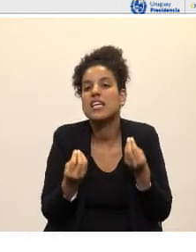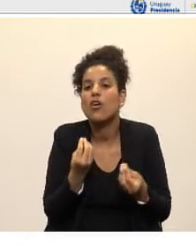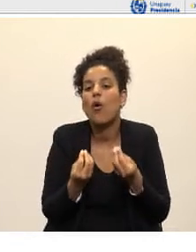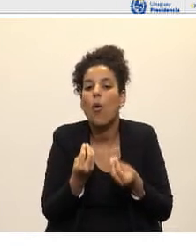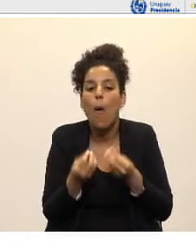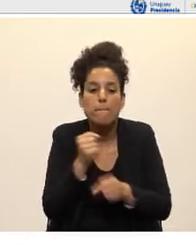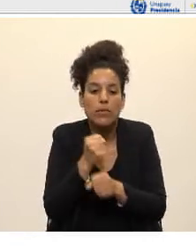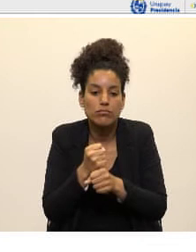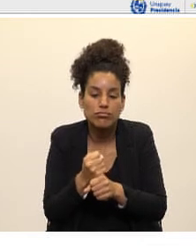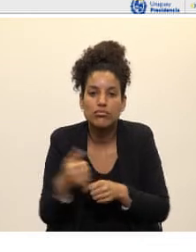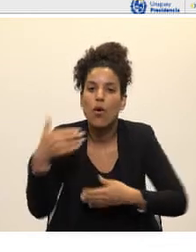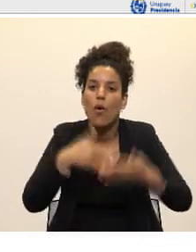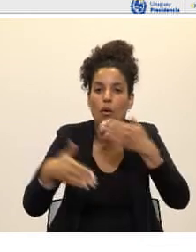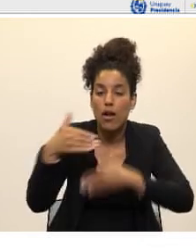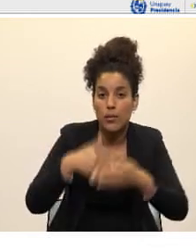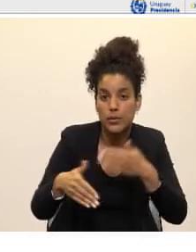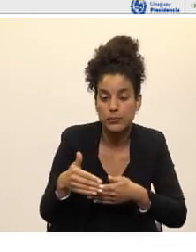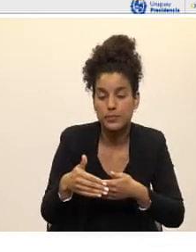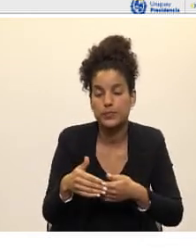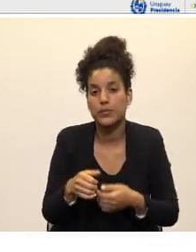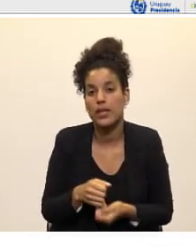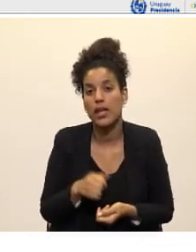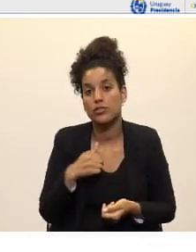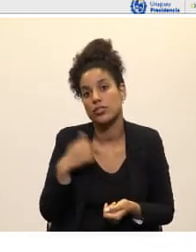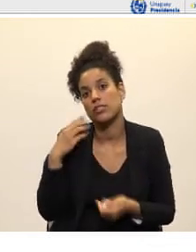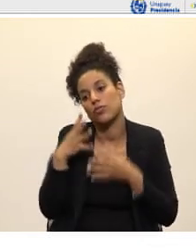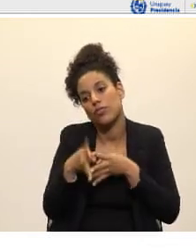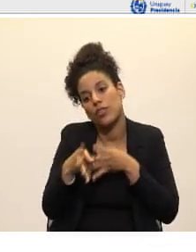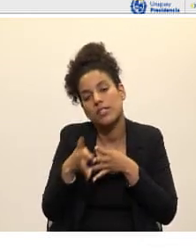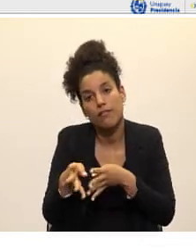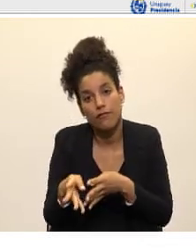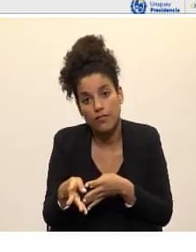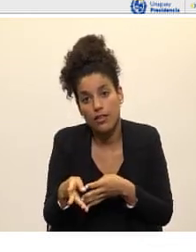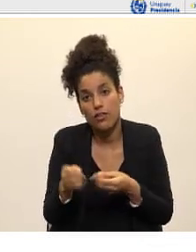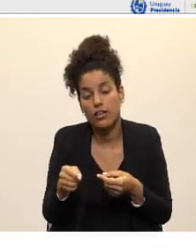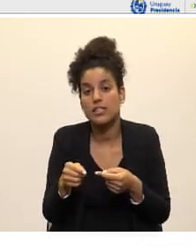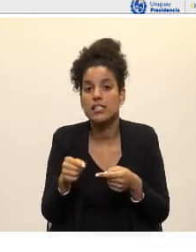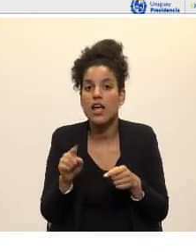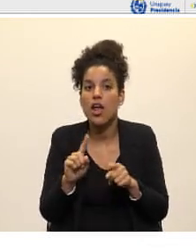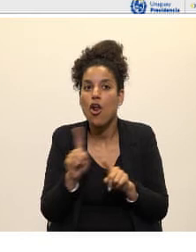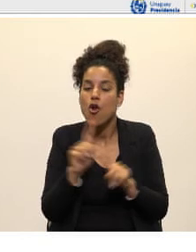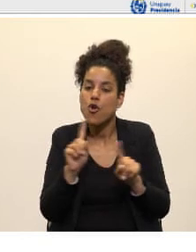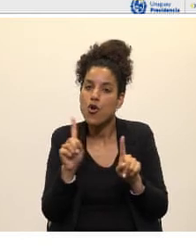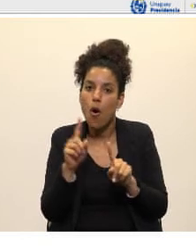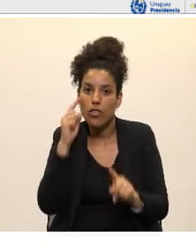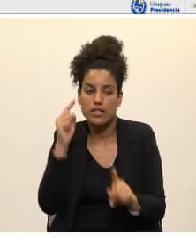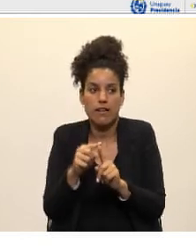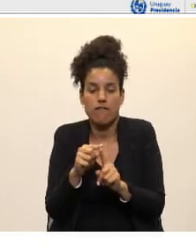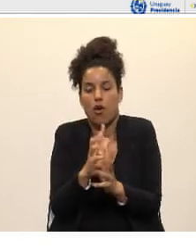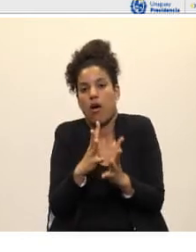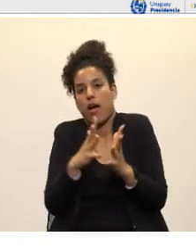de nuestro desafío va a ser no generar desafíos tan amplios que no puedan ser abordados,